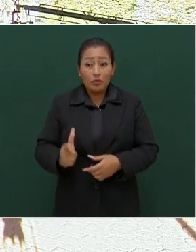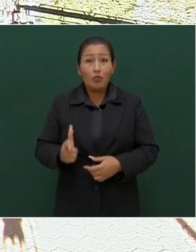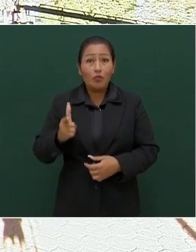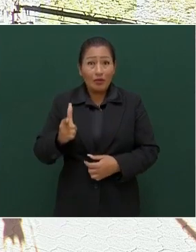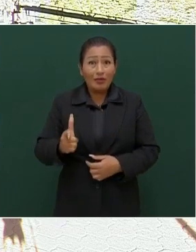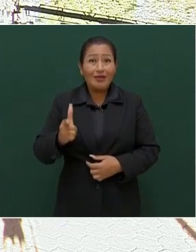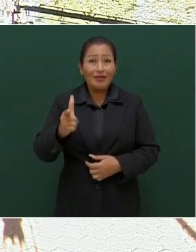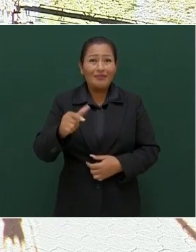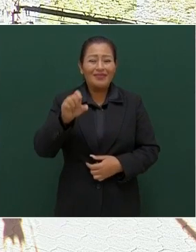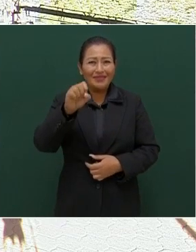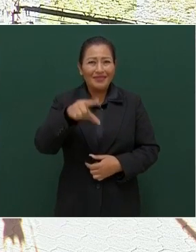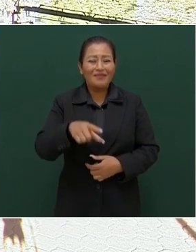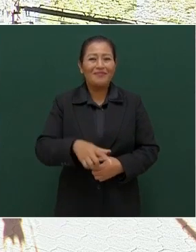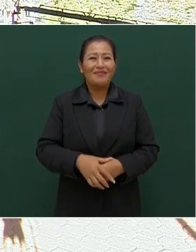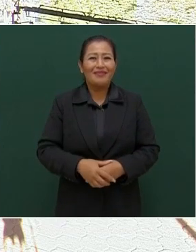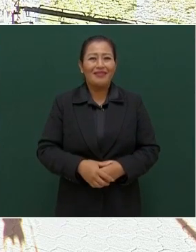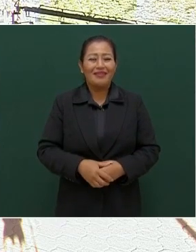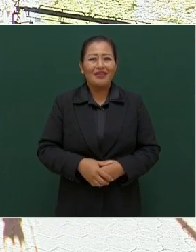Guaymas.